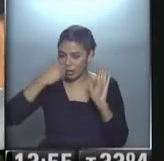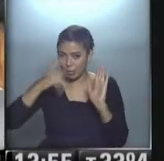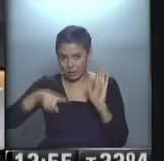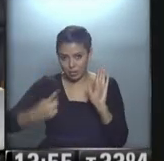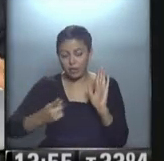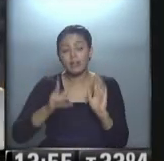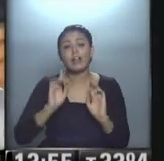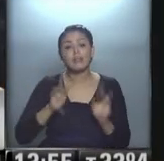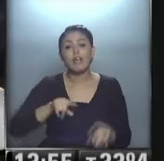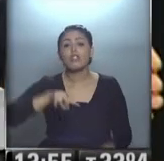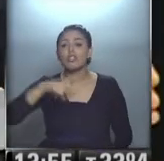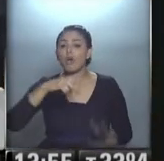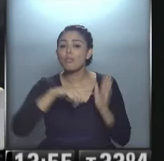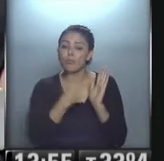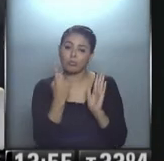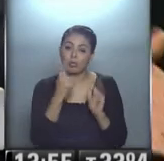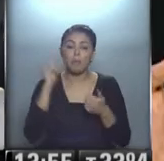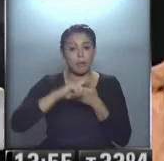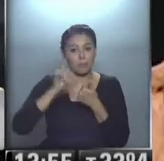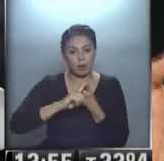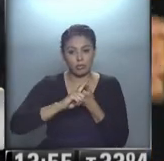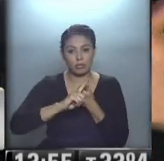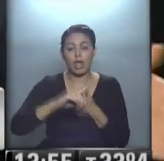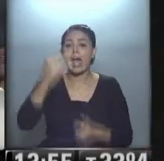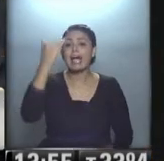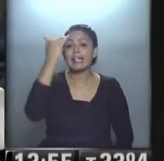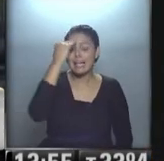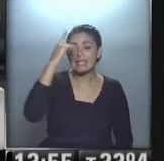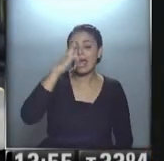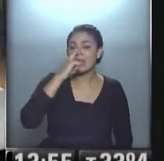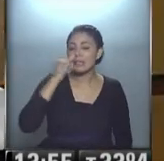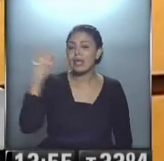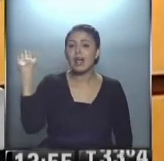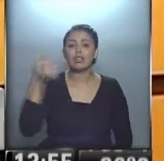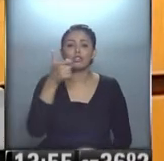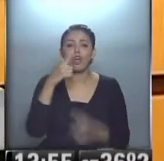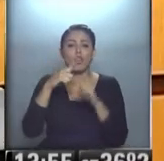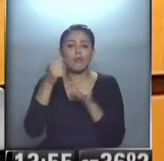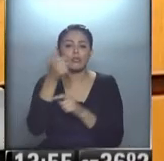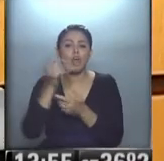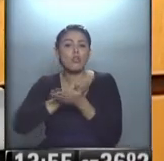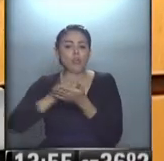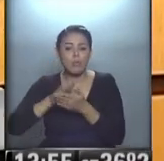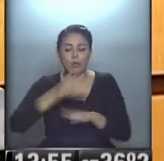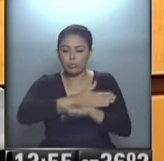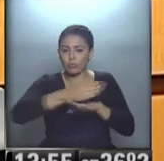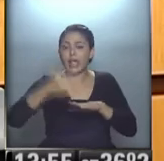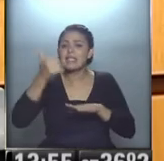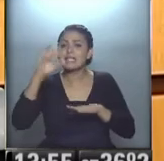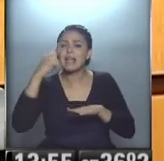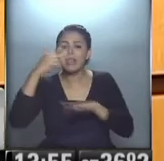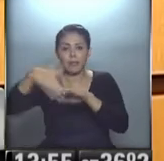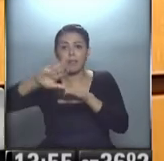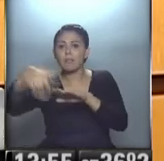va a haber dos particularidades. La primera es, dentro de los 15 días, los usuarios nuevos; dentro de 60 días corridos, todos los